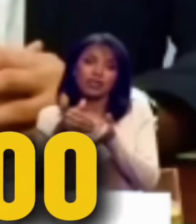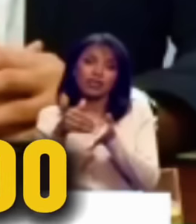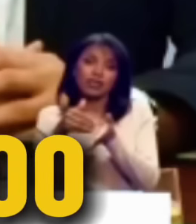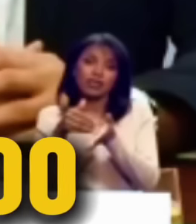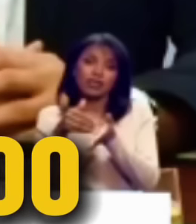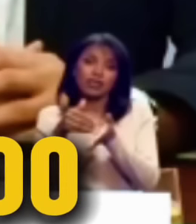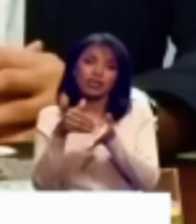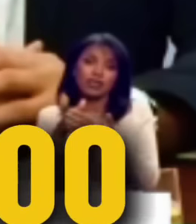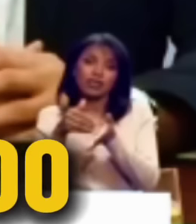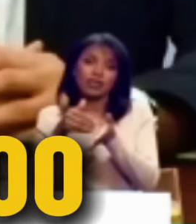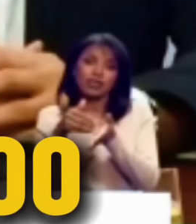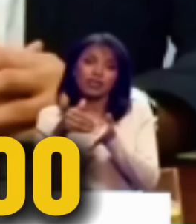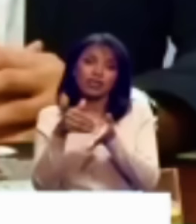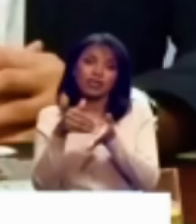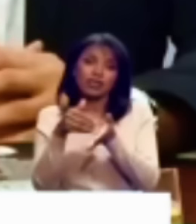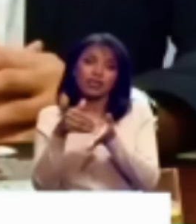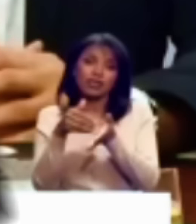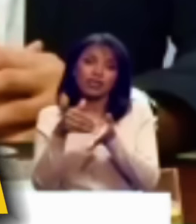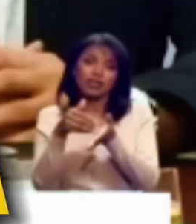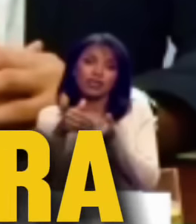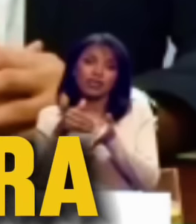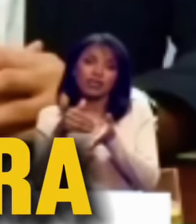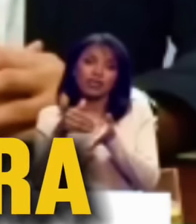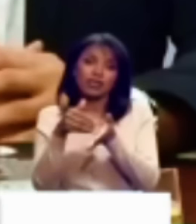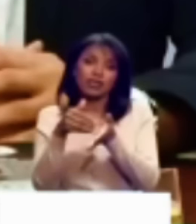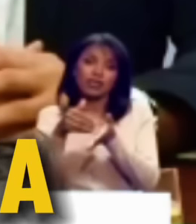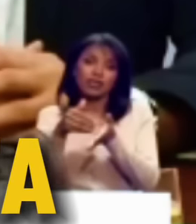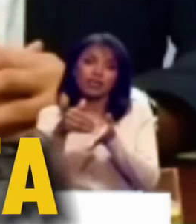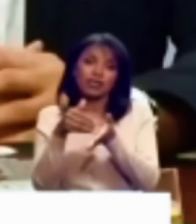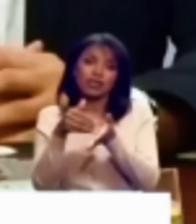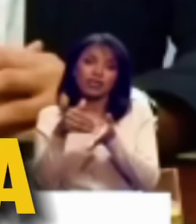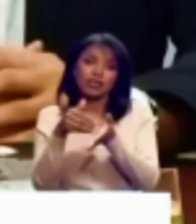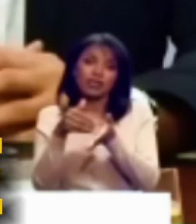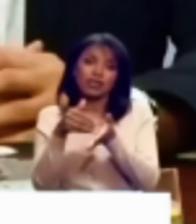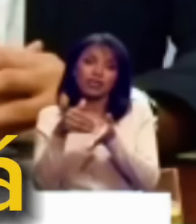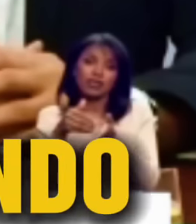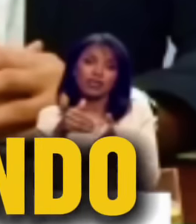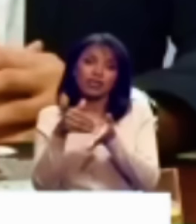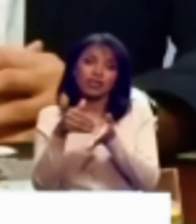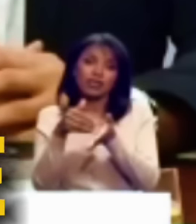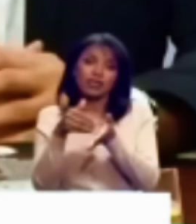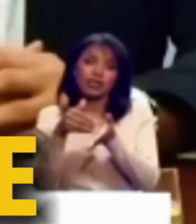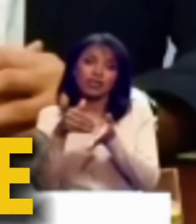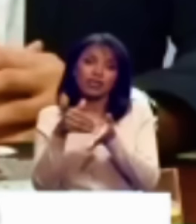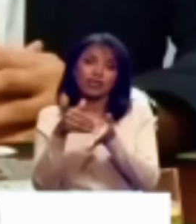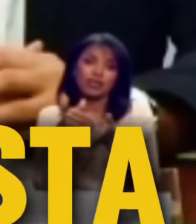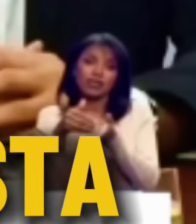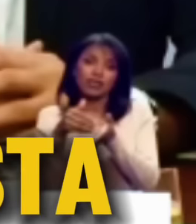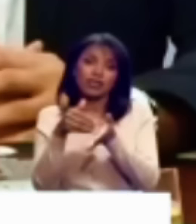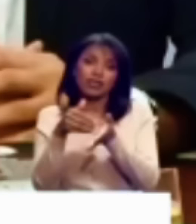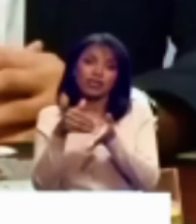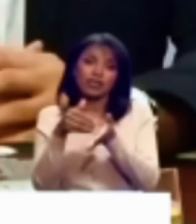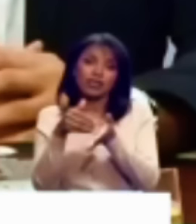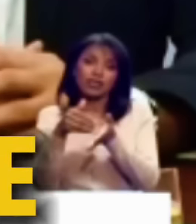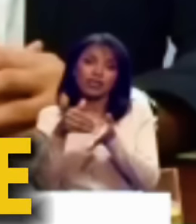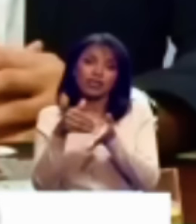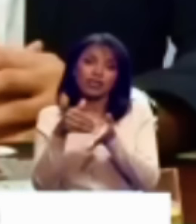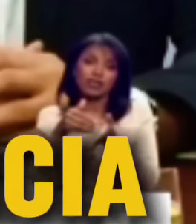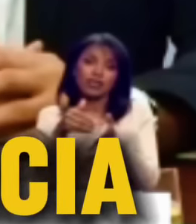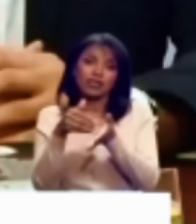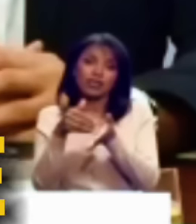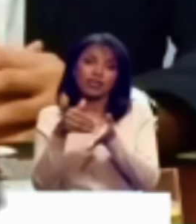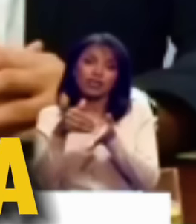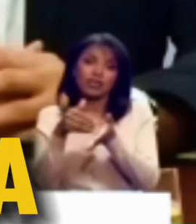lleva $2,500, $3,000. Una basura de plata para lo que se está llevando el que hace la apuesta y mete